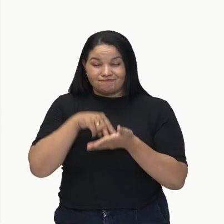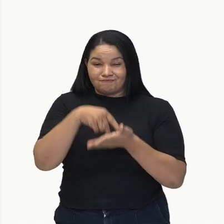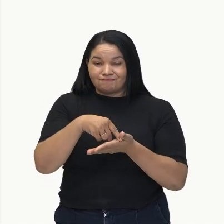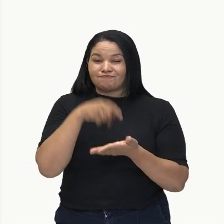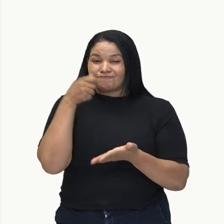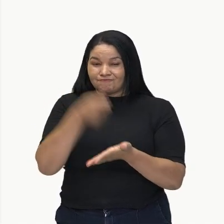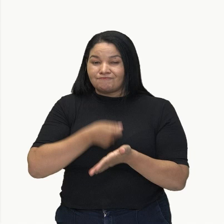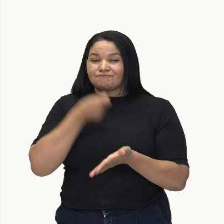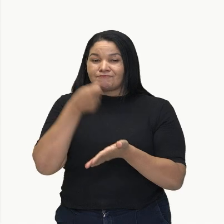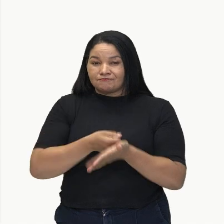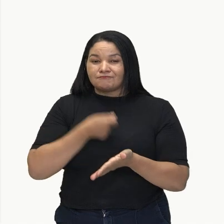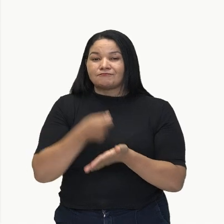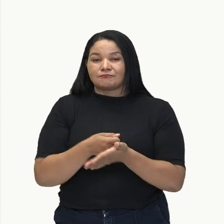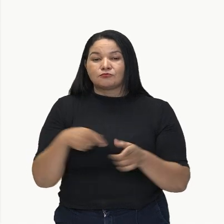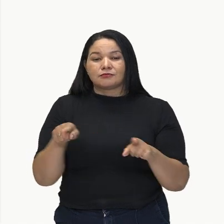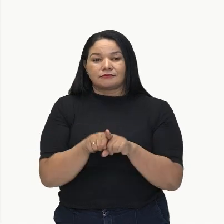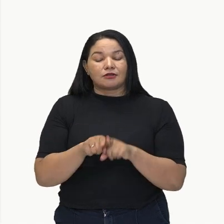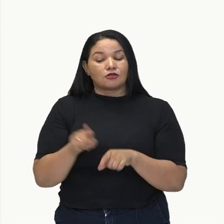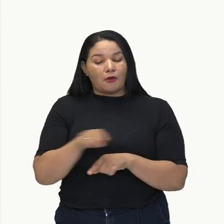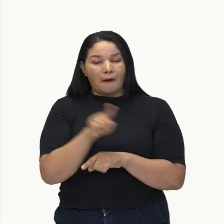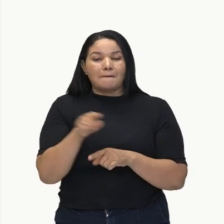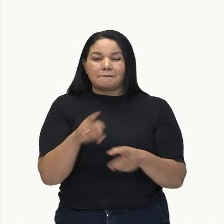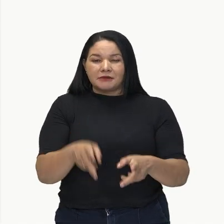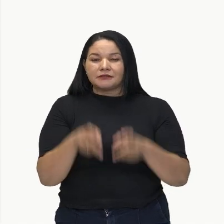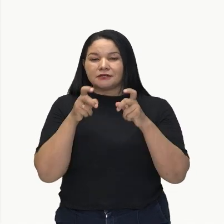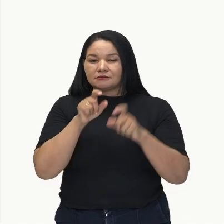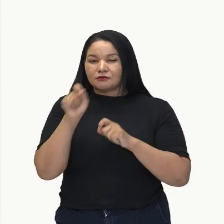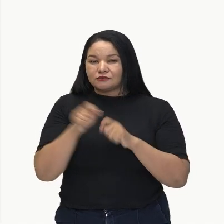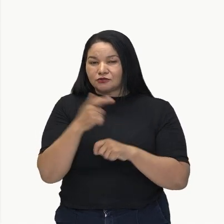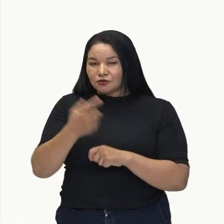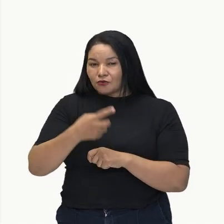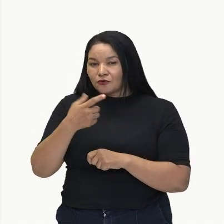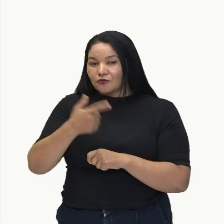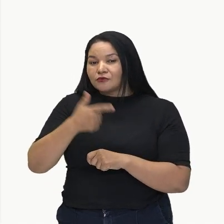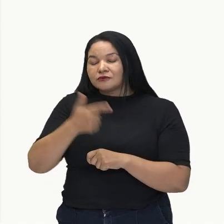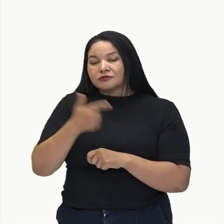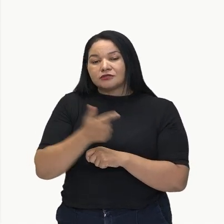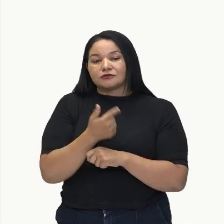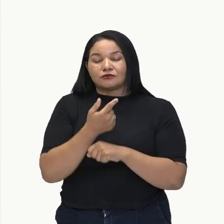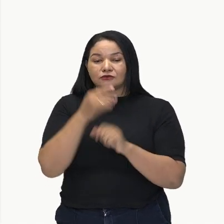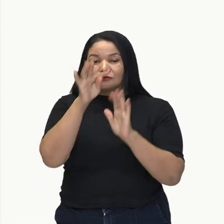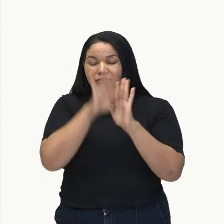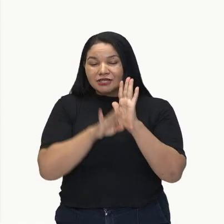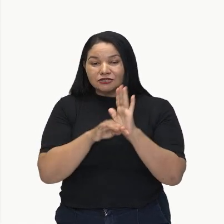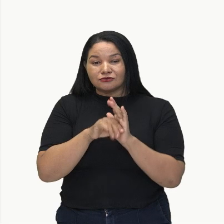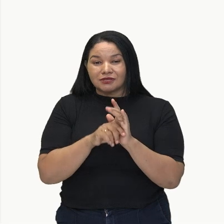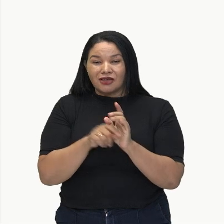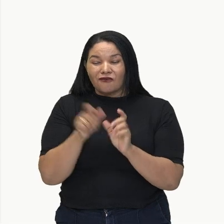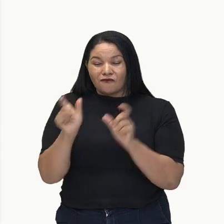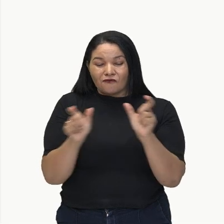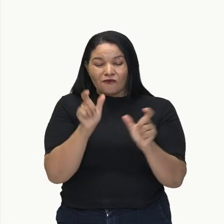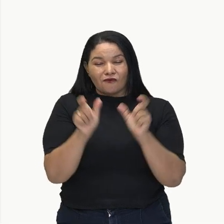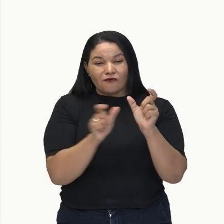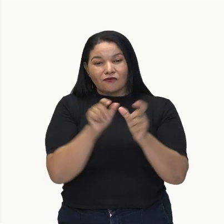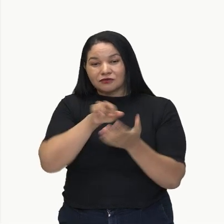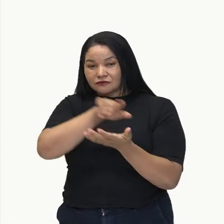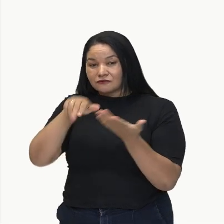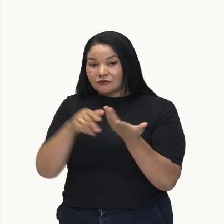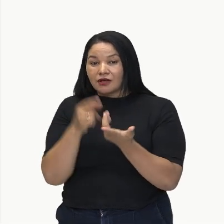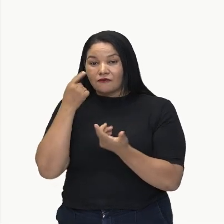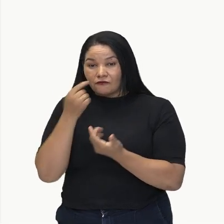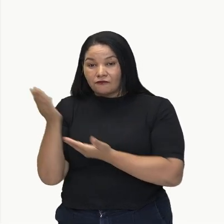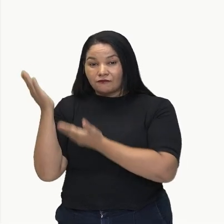a gente percebeu naquele nosso segundo texto várias palavrinhas